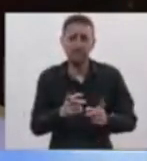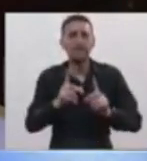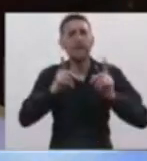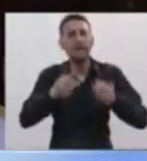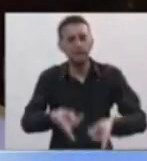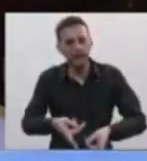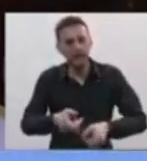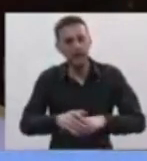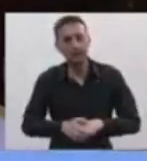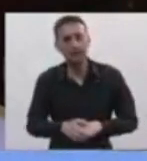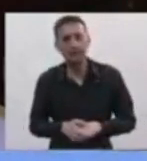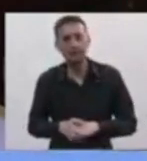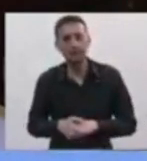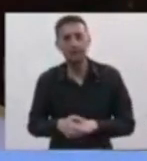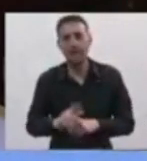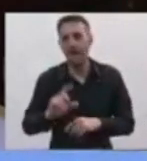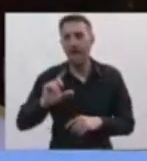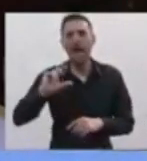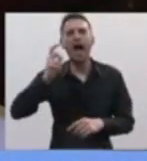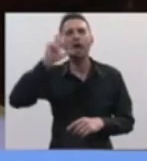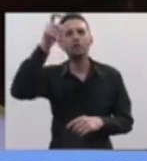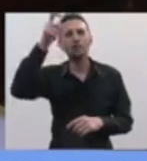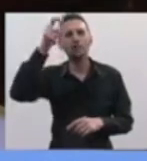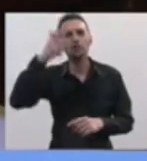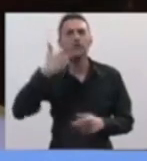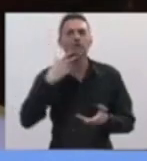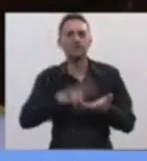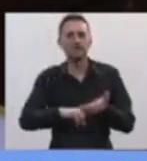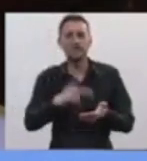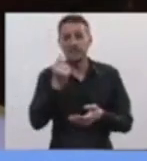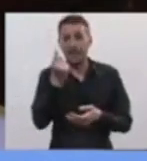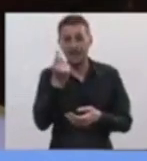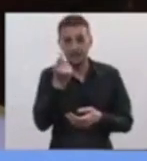esa actualización de tarifas